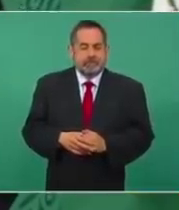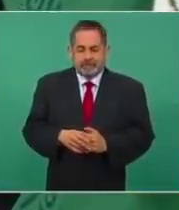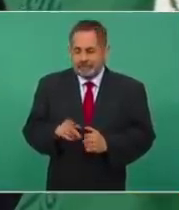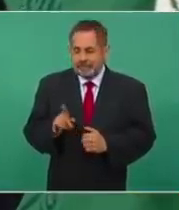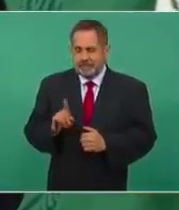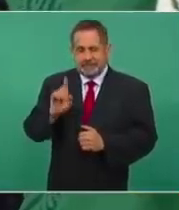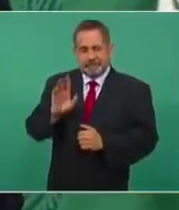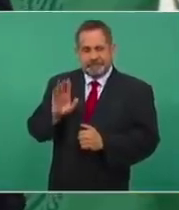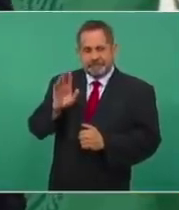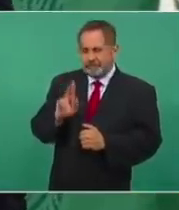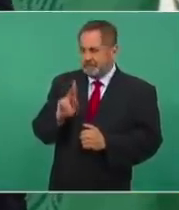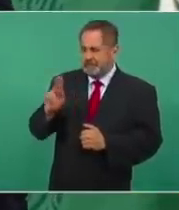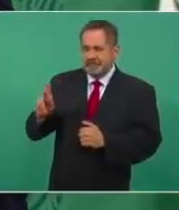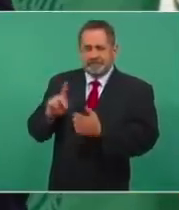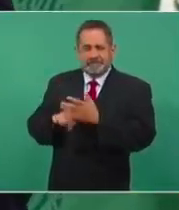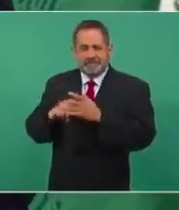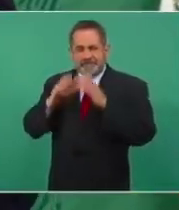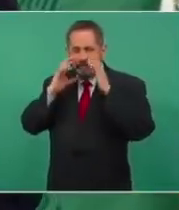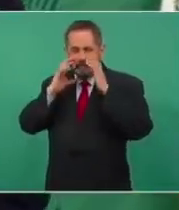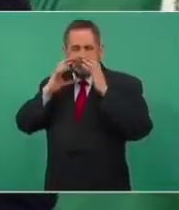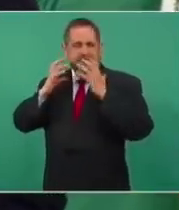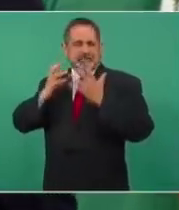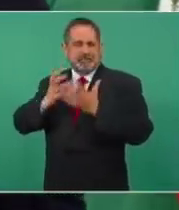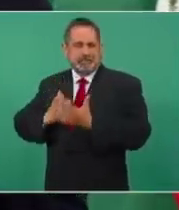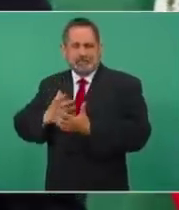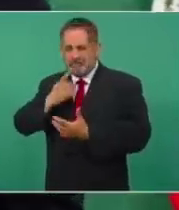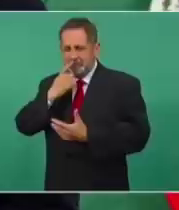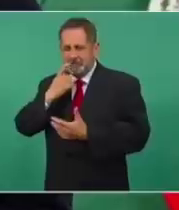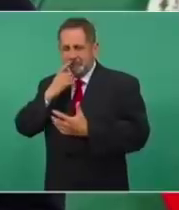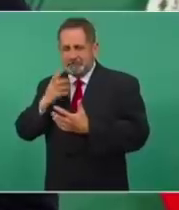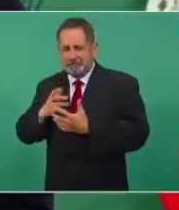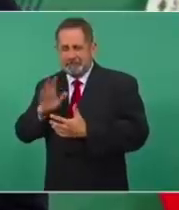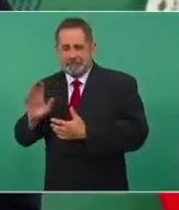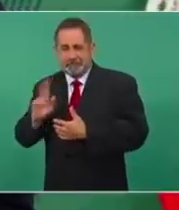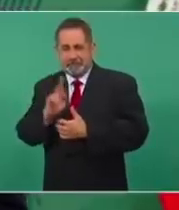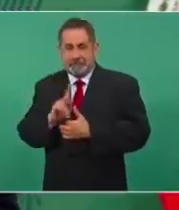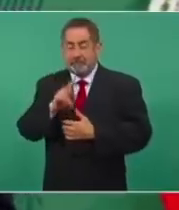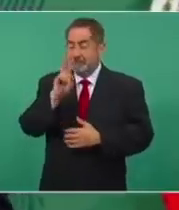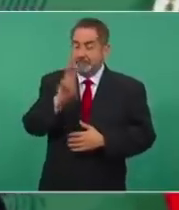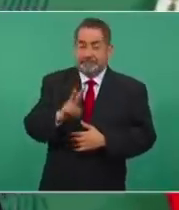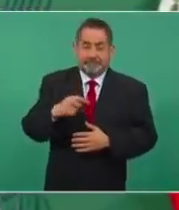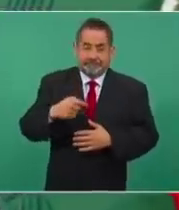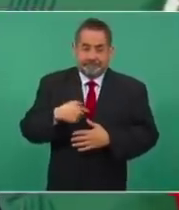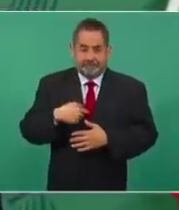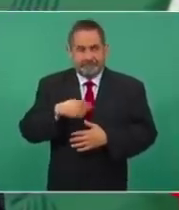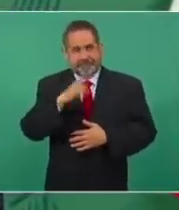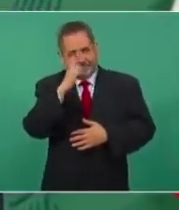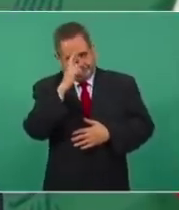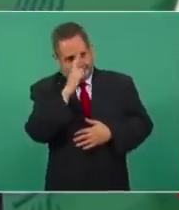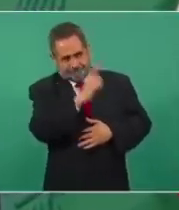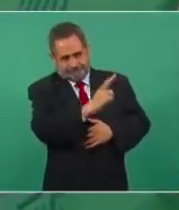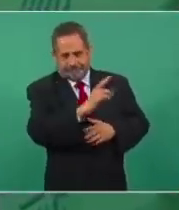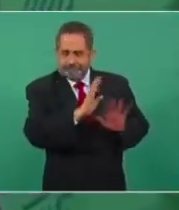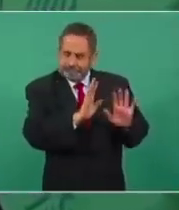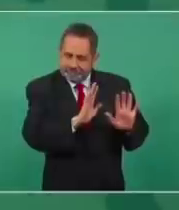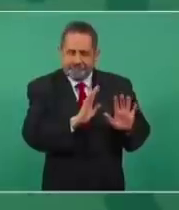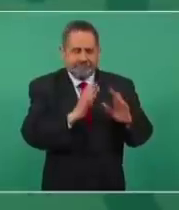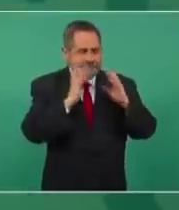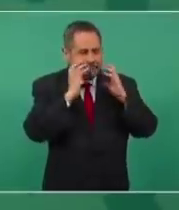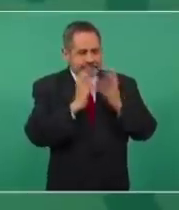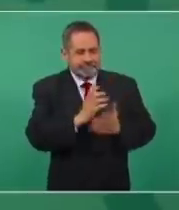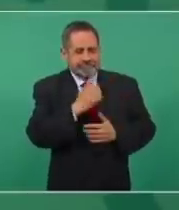parezco a Santa, aunque le tengo, la verdad, respeto a Santa, pero le tengo